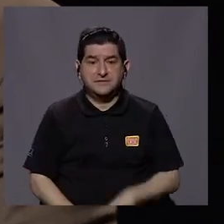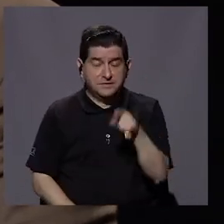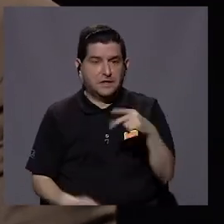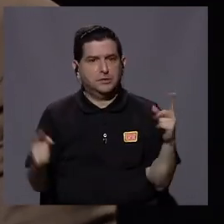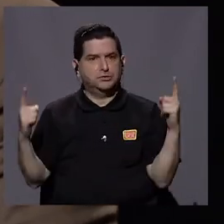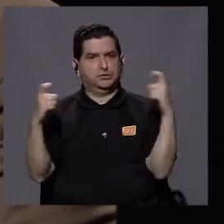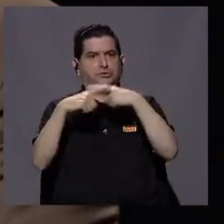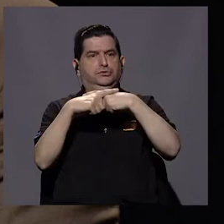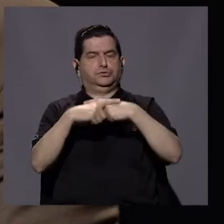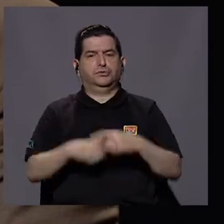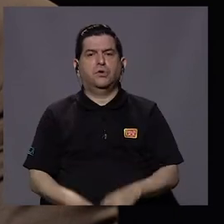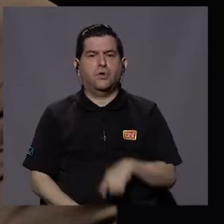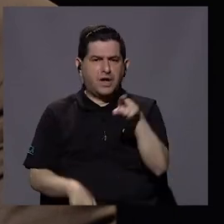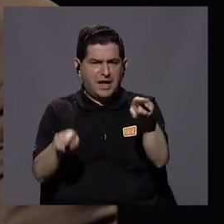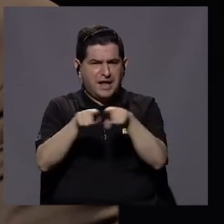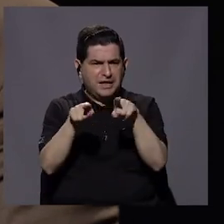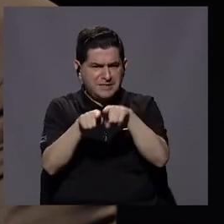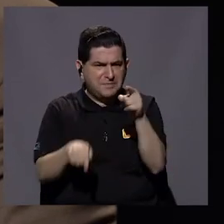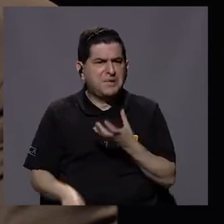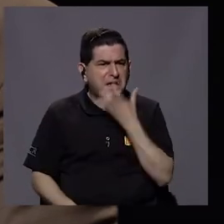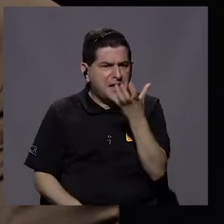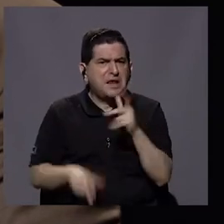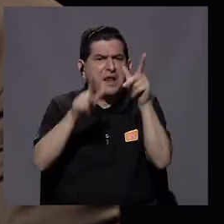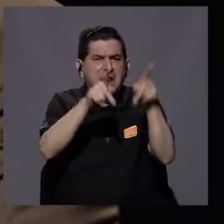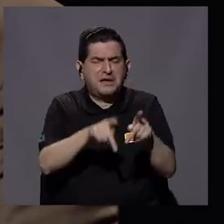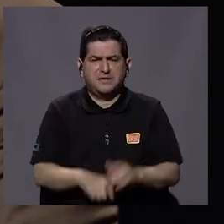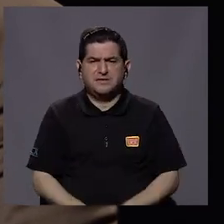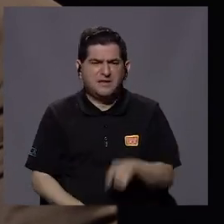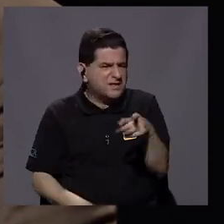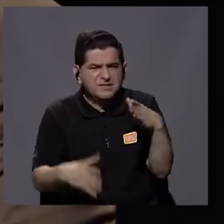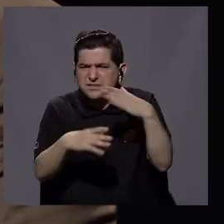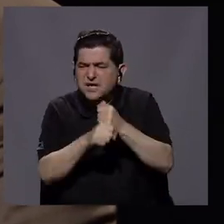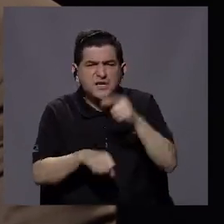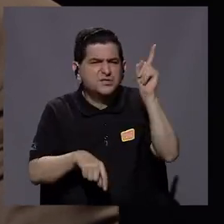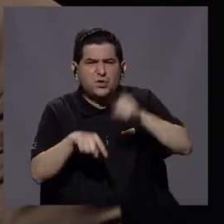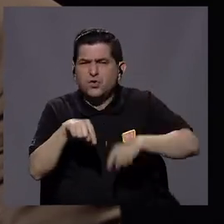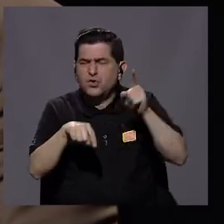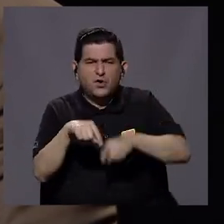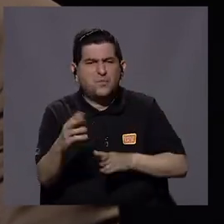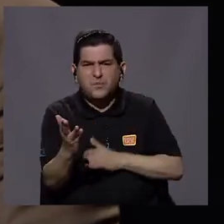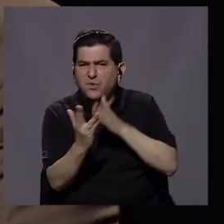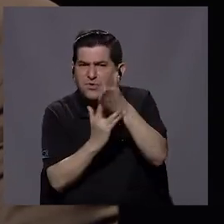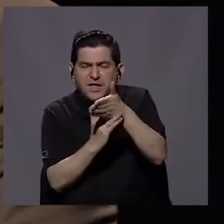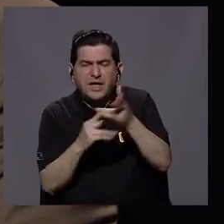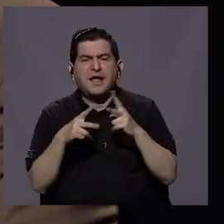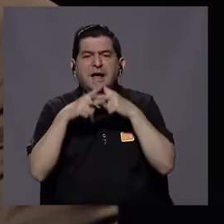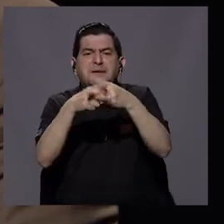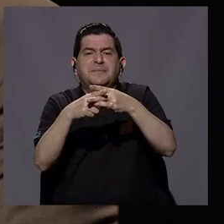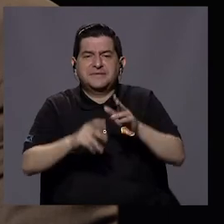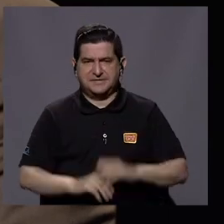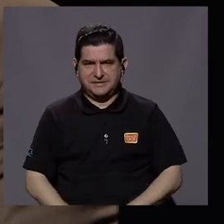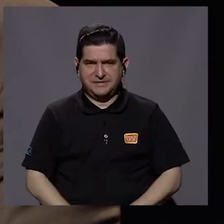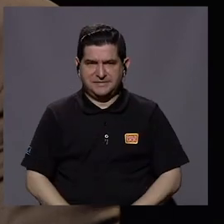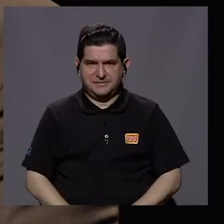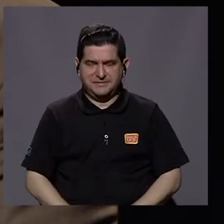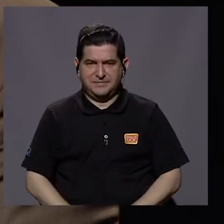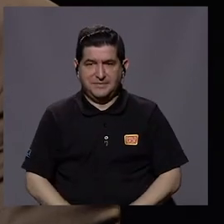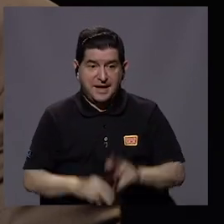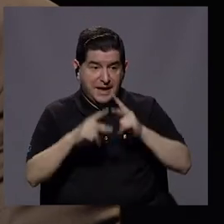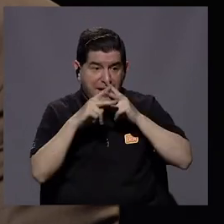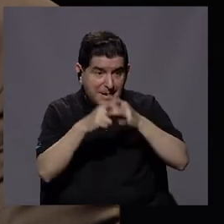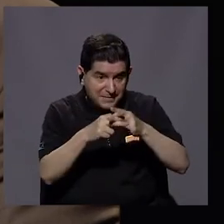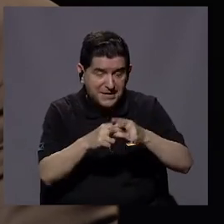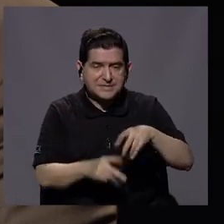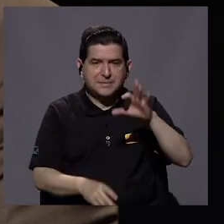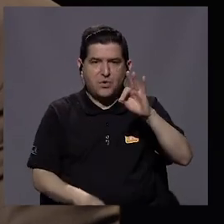es bastante complejo. Bueno, pero él también le grita a la gente y la calla. Dice, si no se hace esto, no podemos acceder al fondo del crédito. El fondo, digamos,